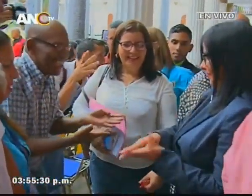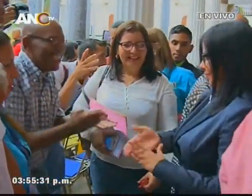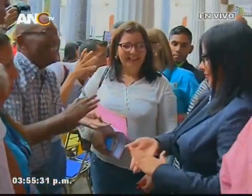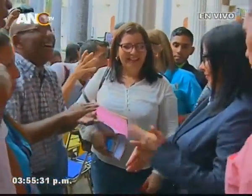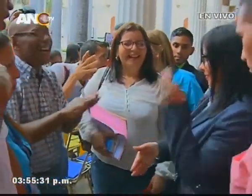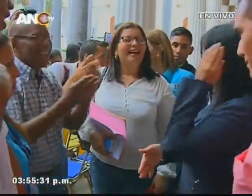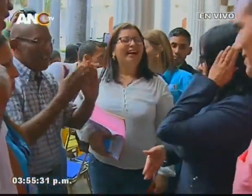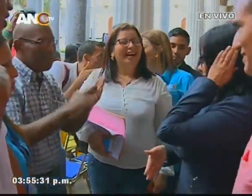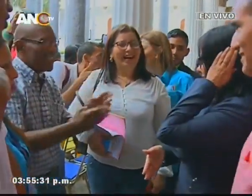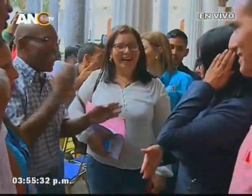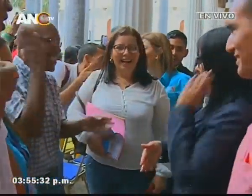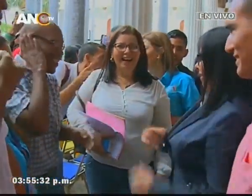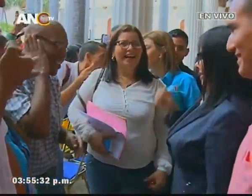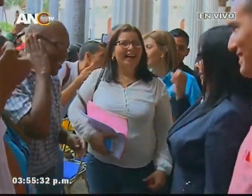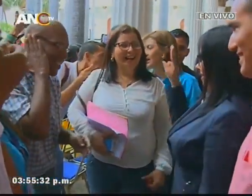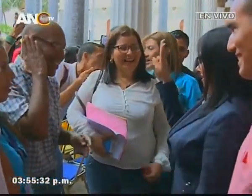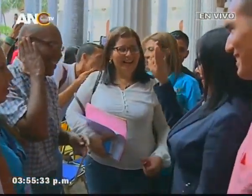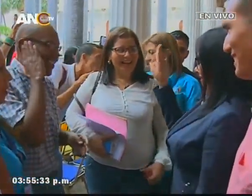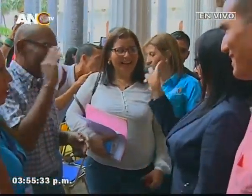que cuenta cualquier ciudadano.